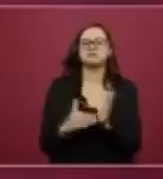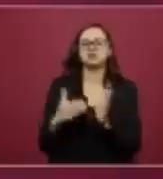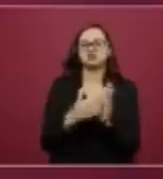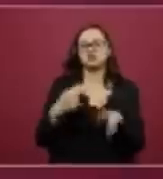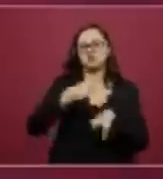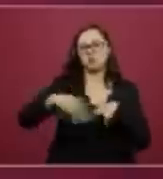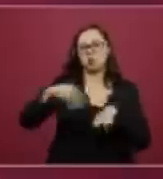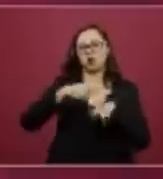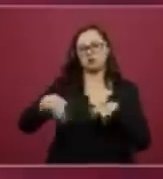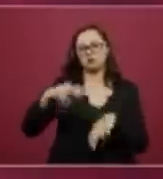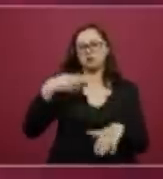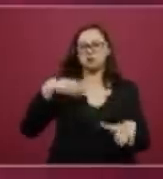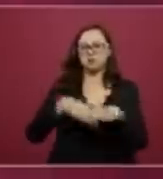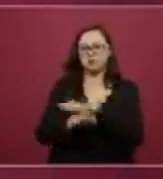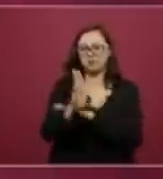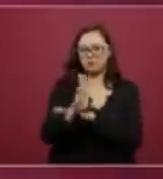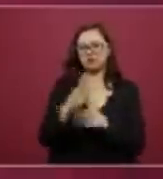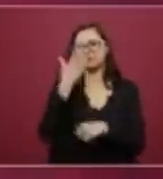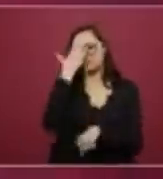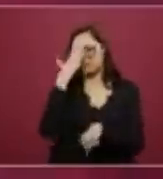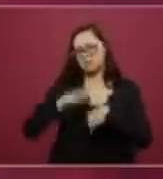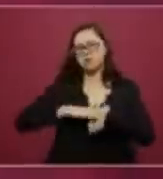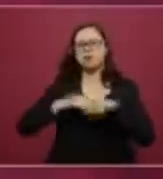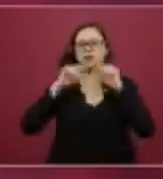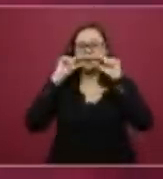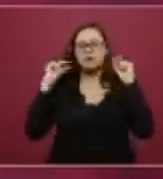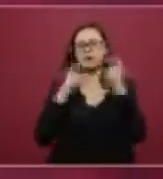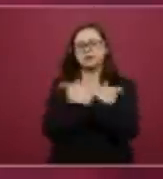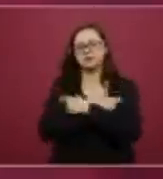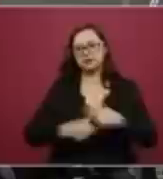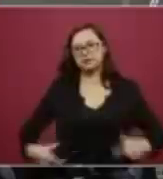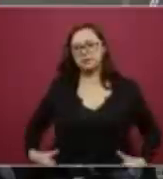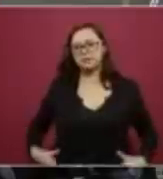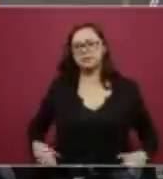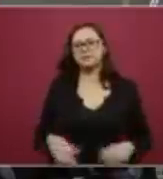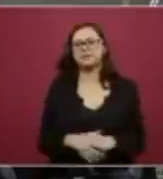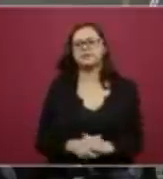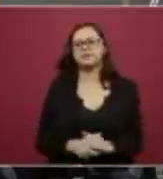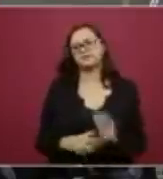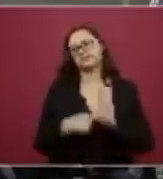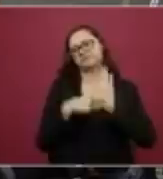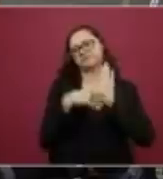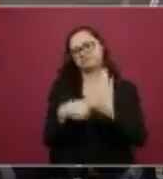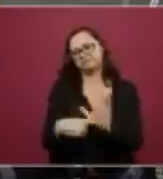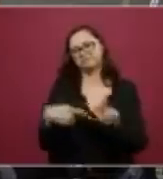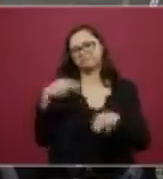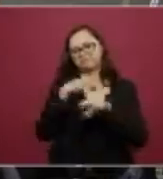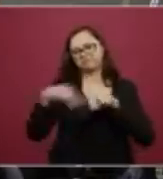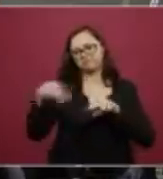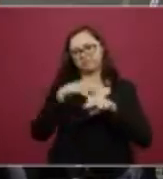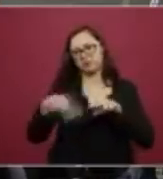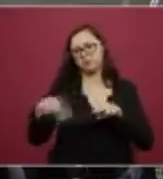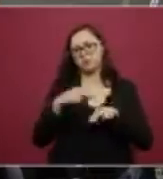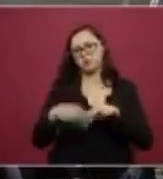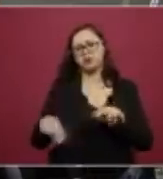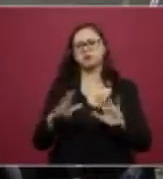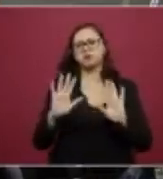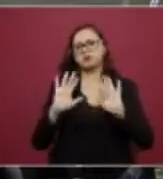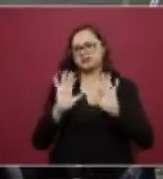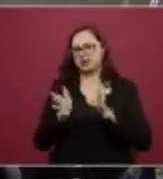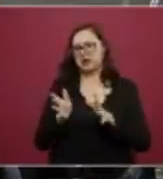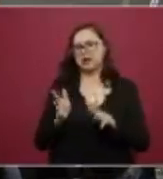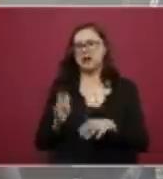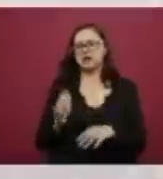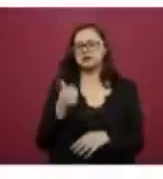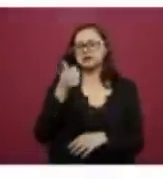en conmemoración a Emiliano Zapata. Este es el boleto, se está a la venta desde